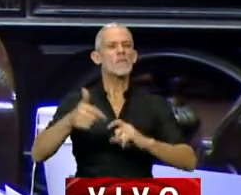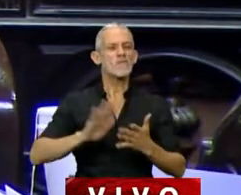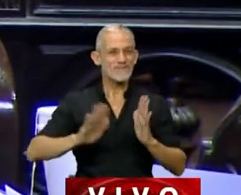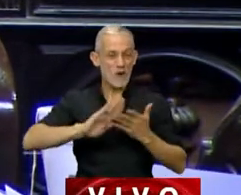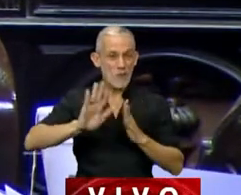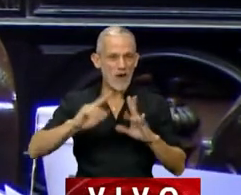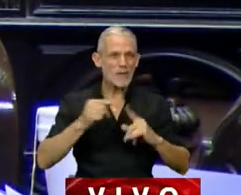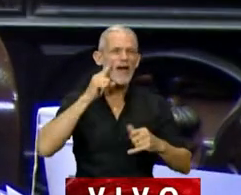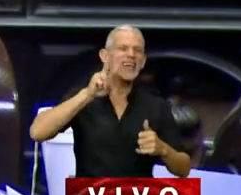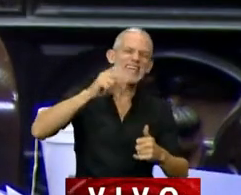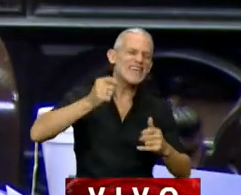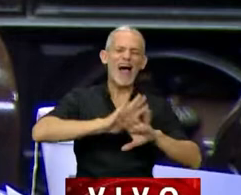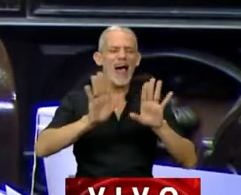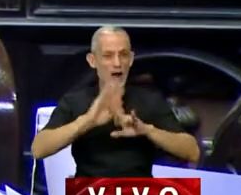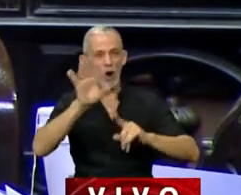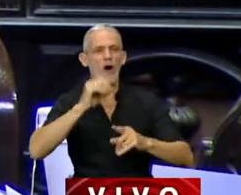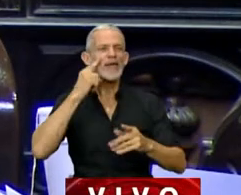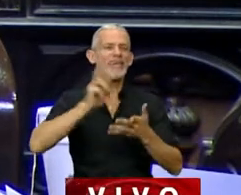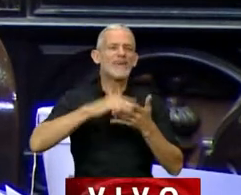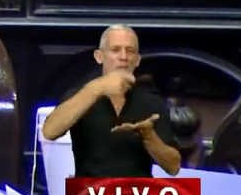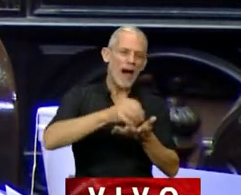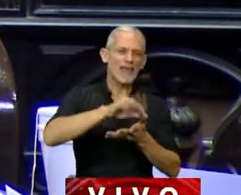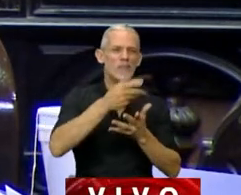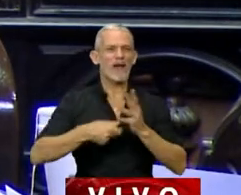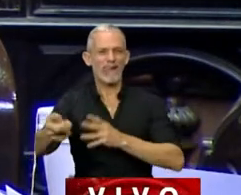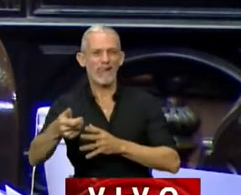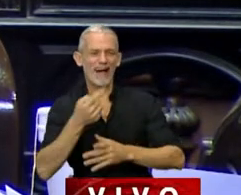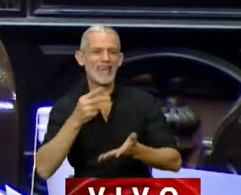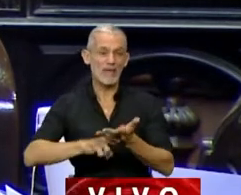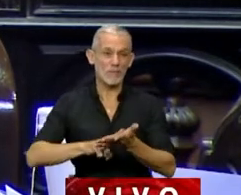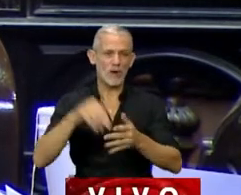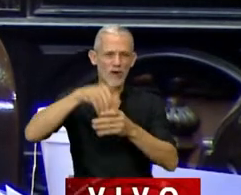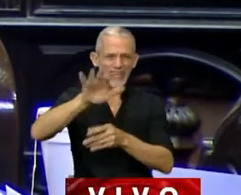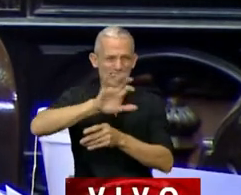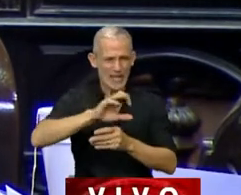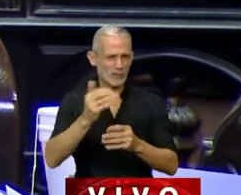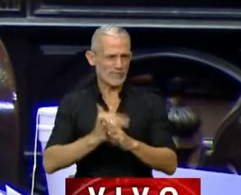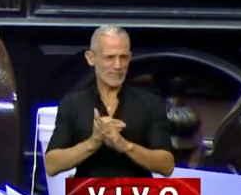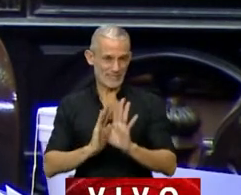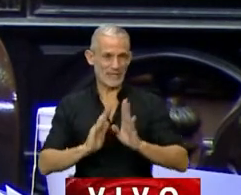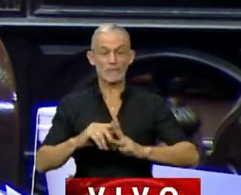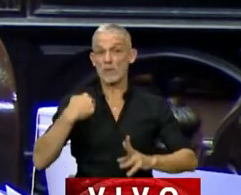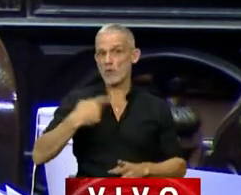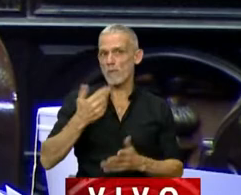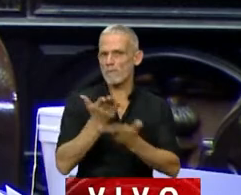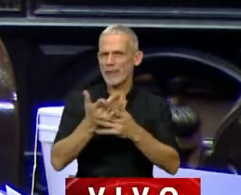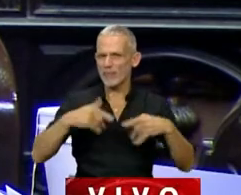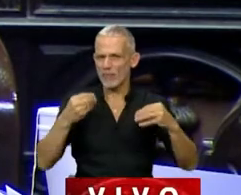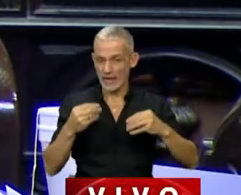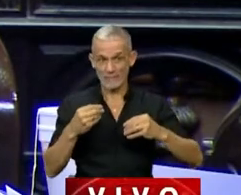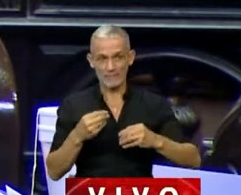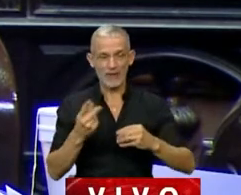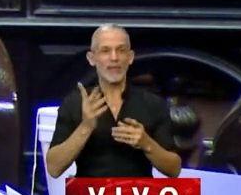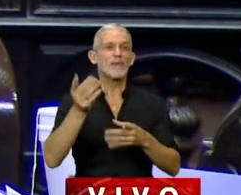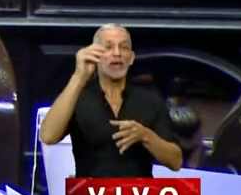sin IVA o devolviéndole el IVA y devolviéndole los impuestos internos. Pero nosotros pedimos que